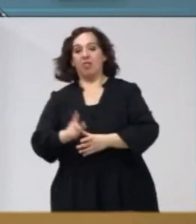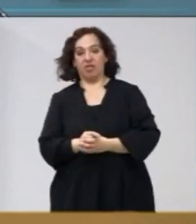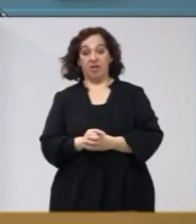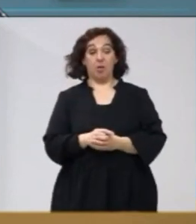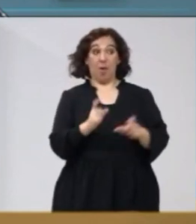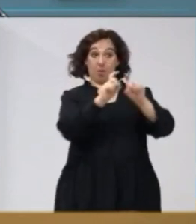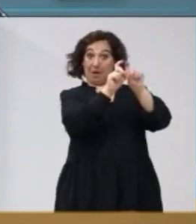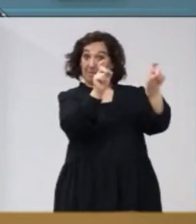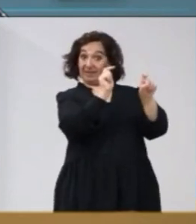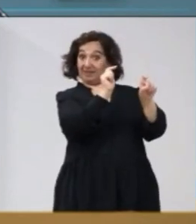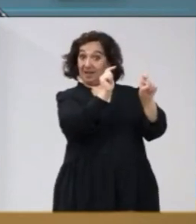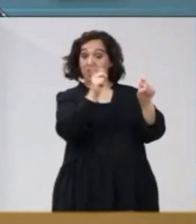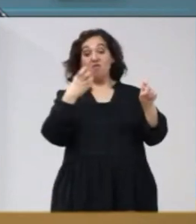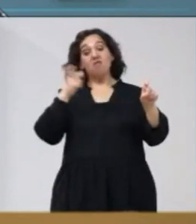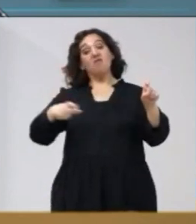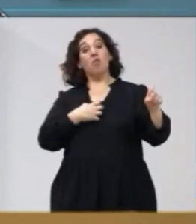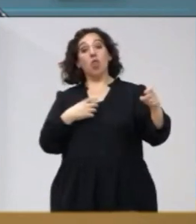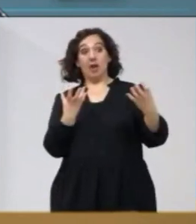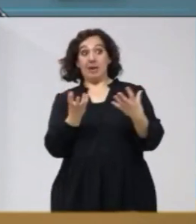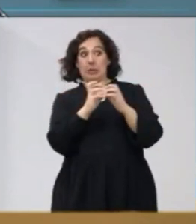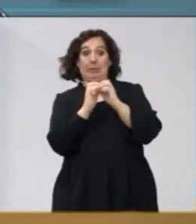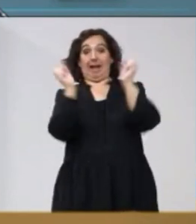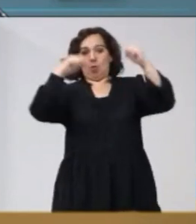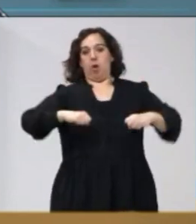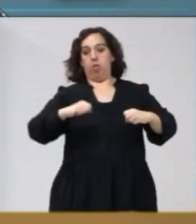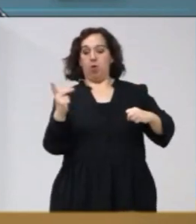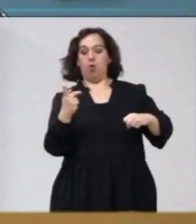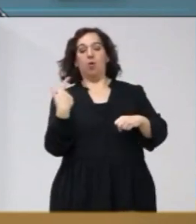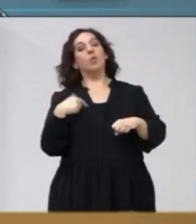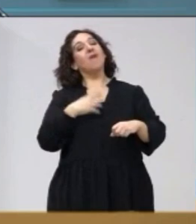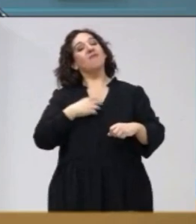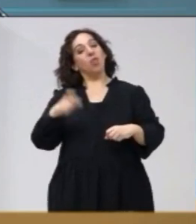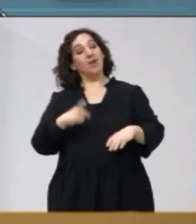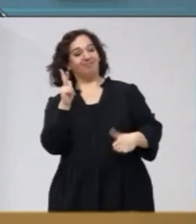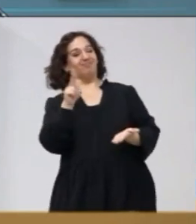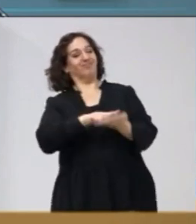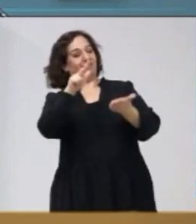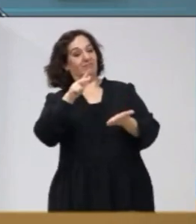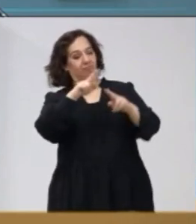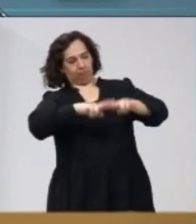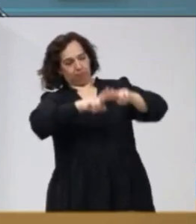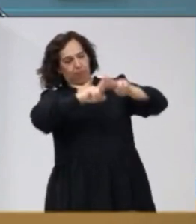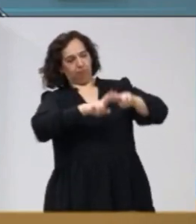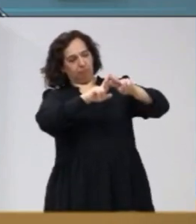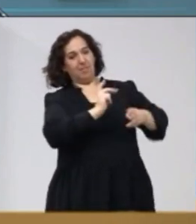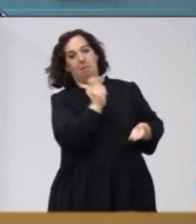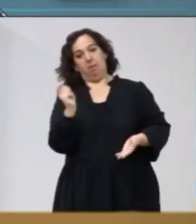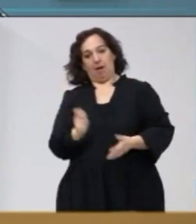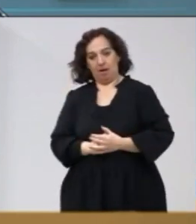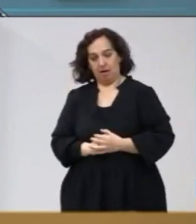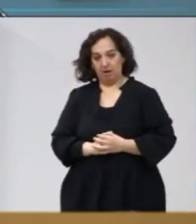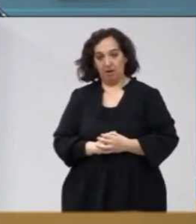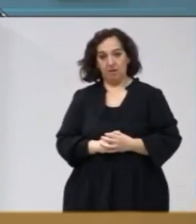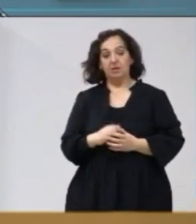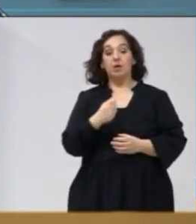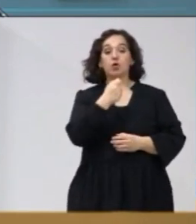una empresa y un funcionario, que es el único que puede certificar para que el interventor pague. Si el